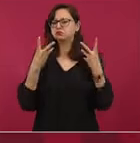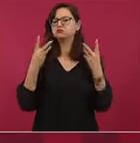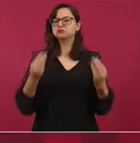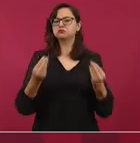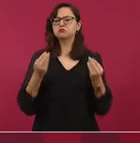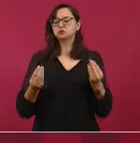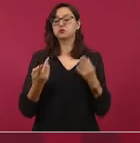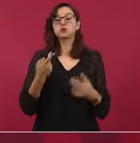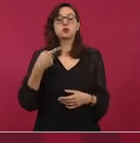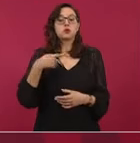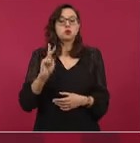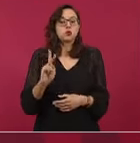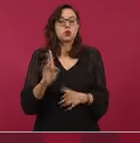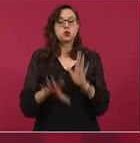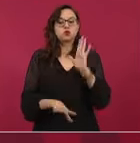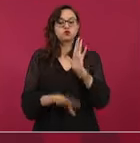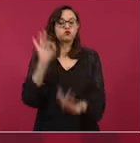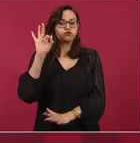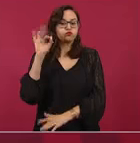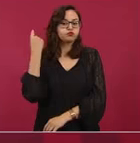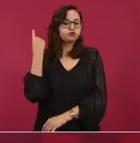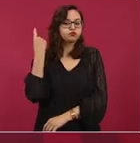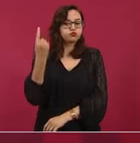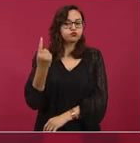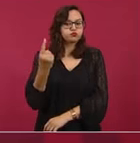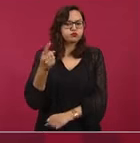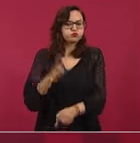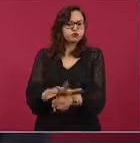con lo que declaró